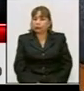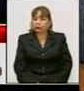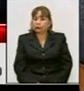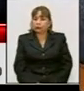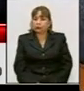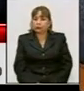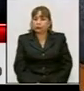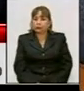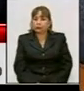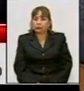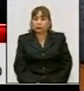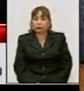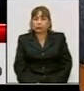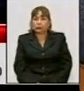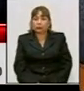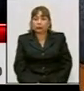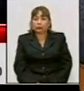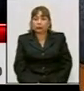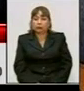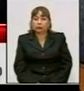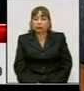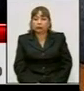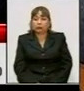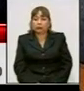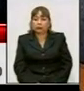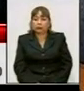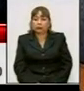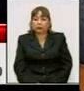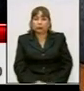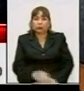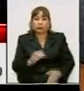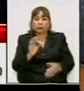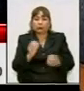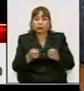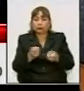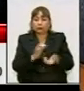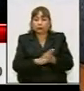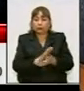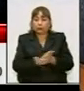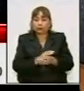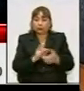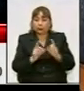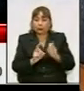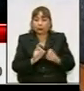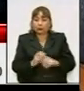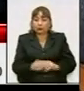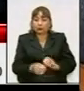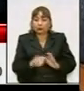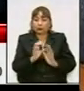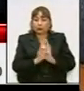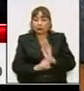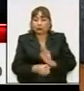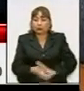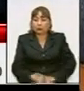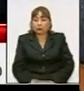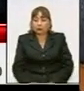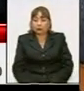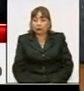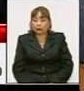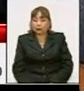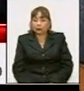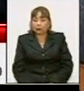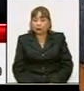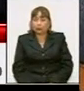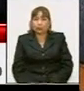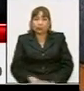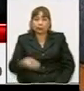Voy a entrar entonces a la estación de rápidamente de gestión. Había algunas cosas que ya le han preguntado, voy a omitir eso, pero recordando